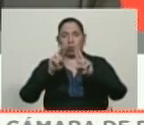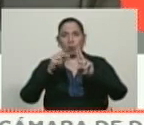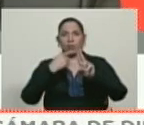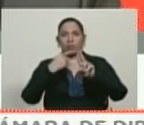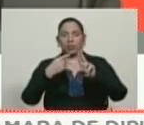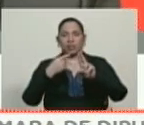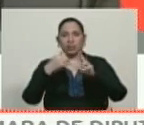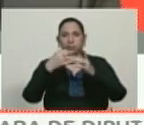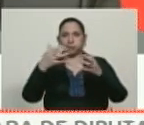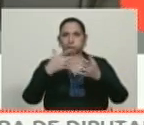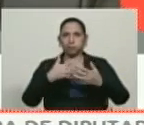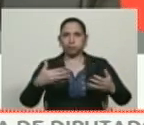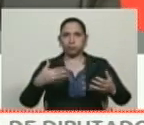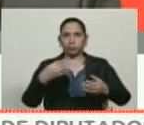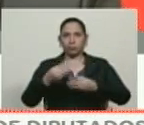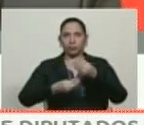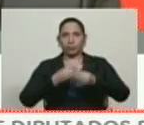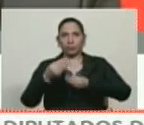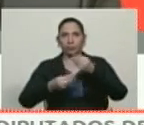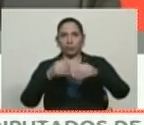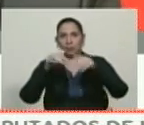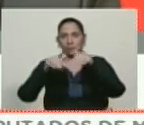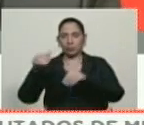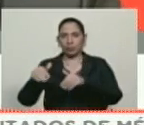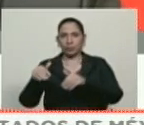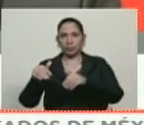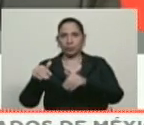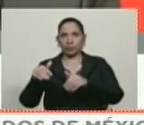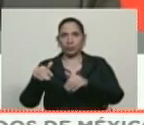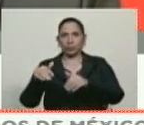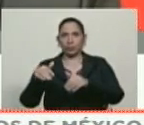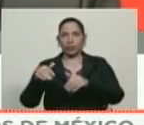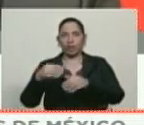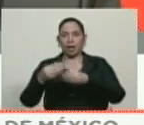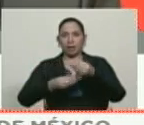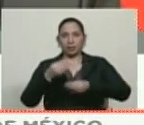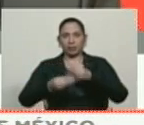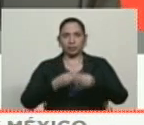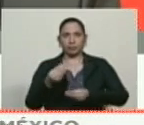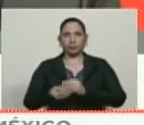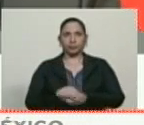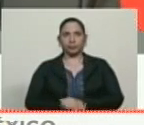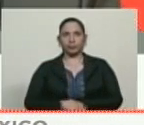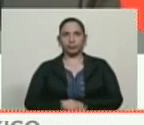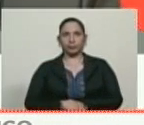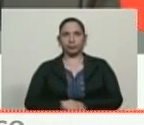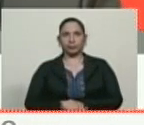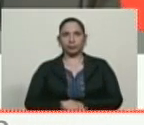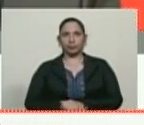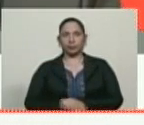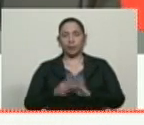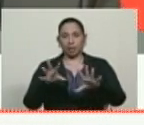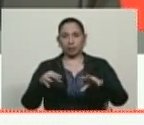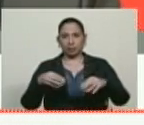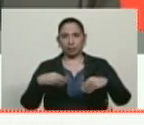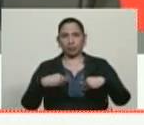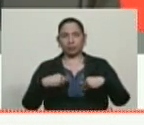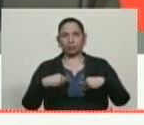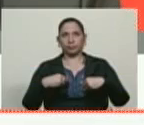procedimiento para la votación, para la adaptación de resoluciones, es universalmente aceptado.